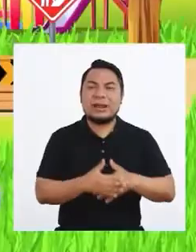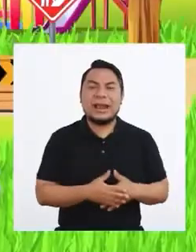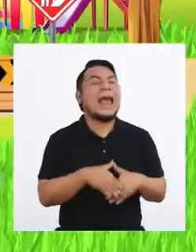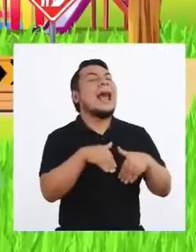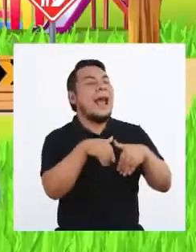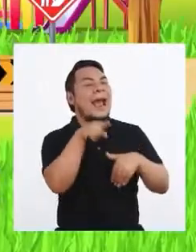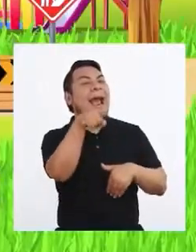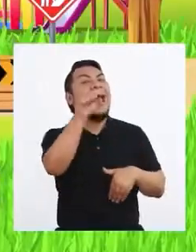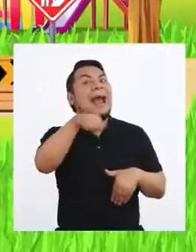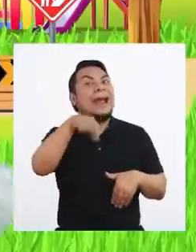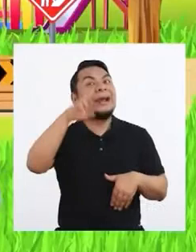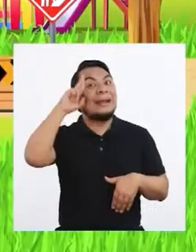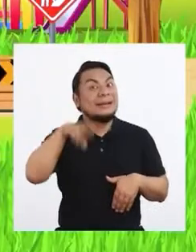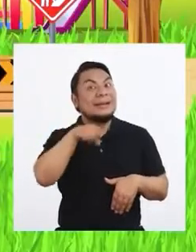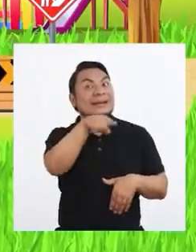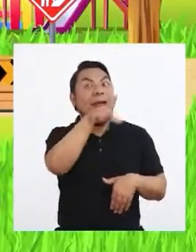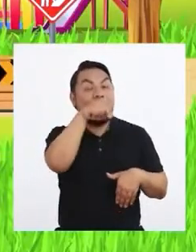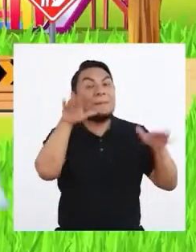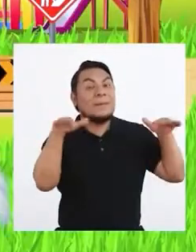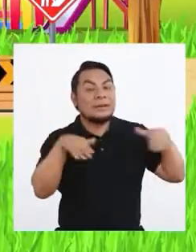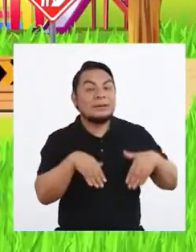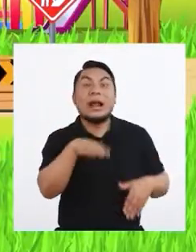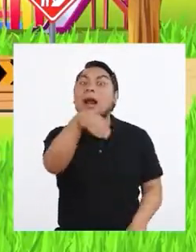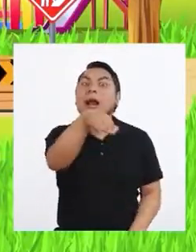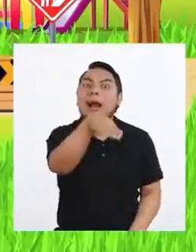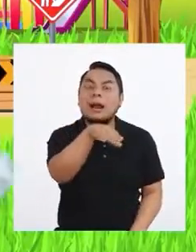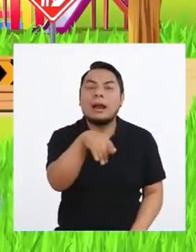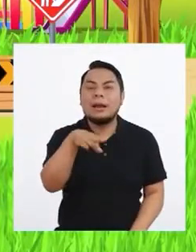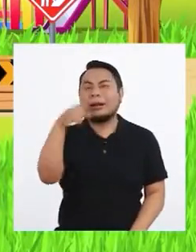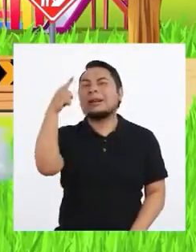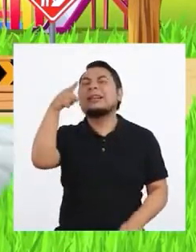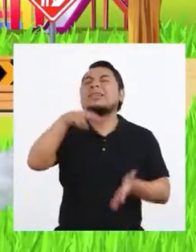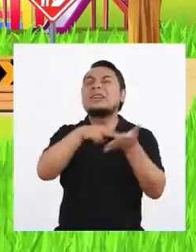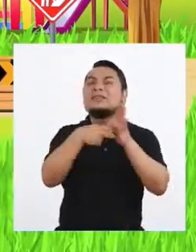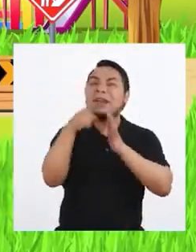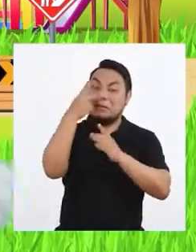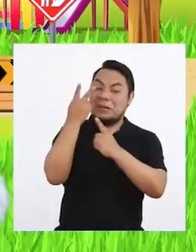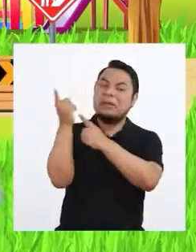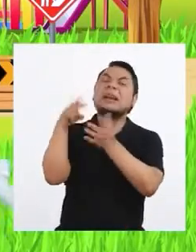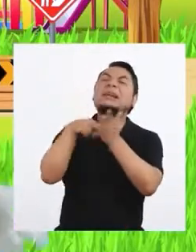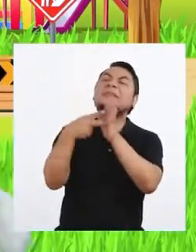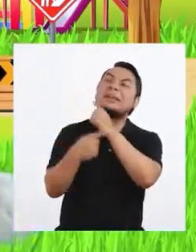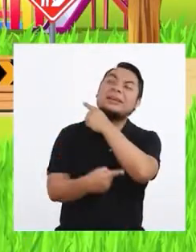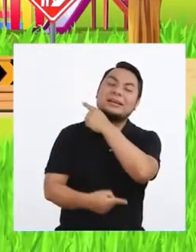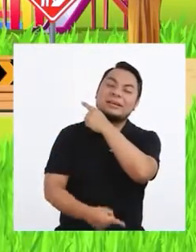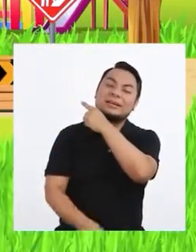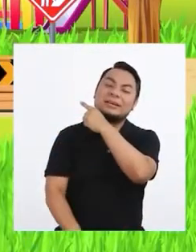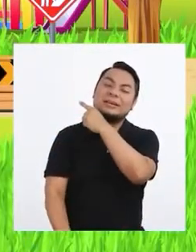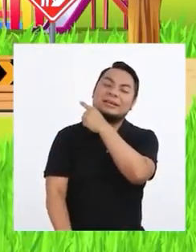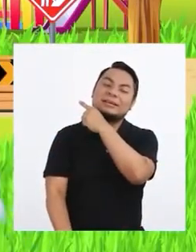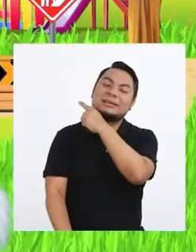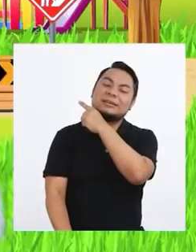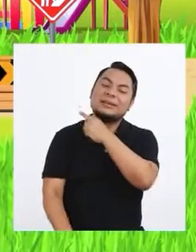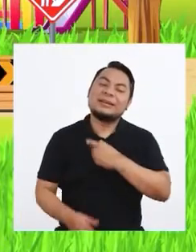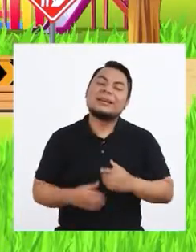tránsito. Tienes razón, Martina. Martina, adivina qué significa esta señal.